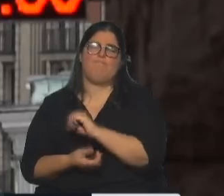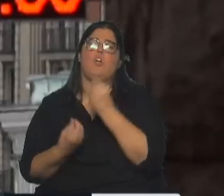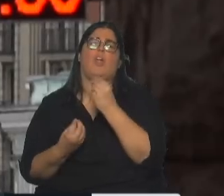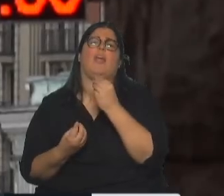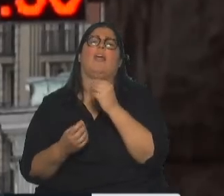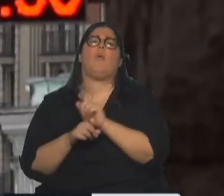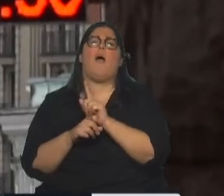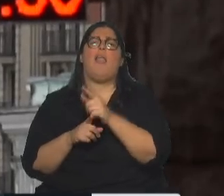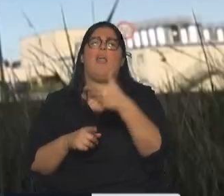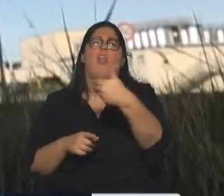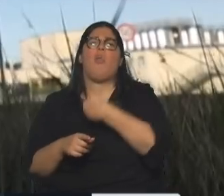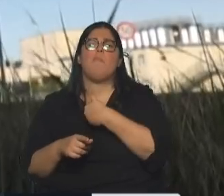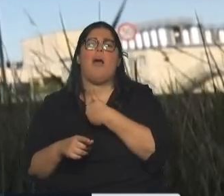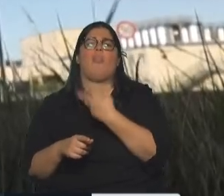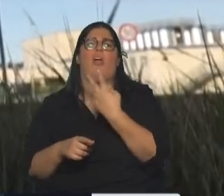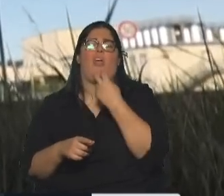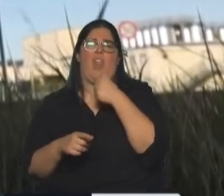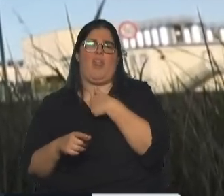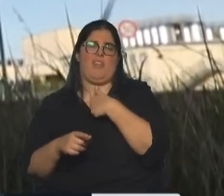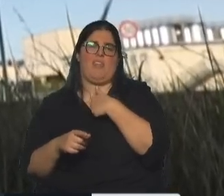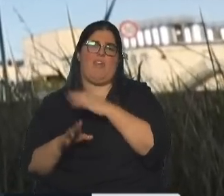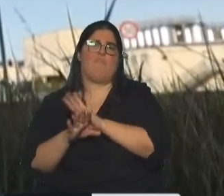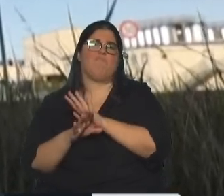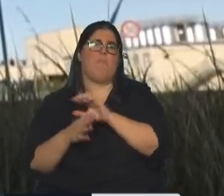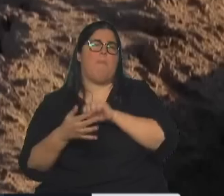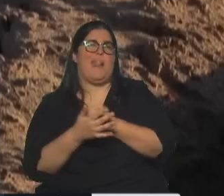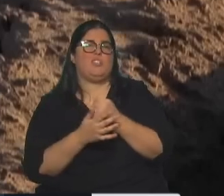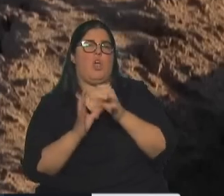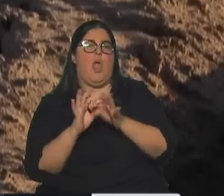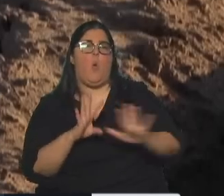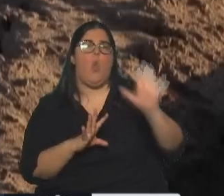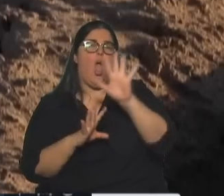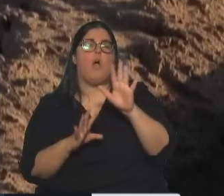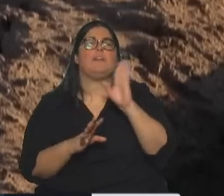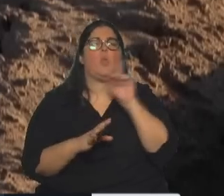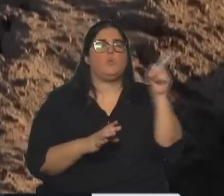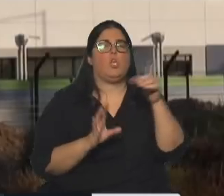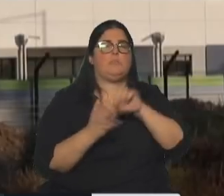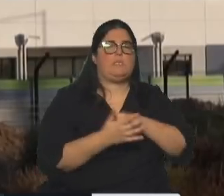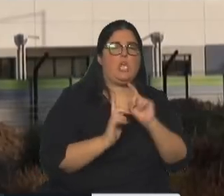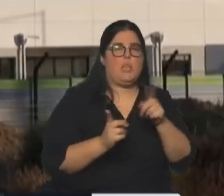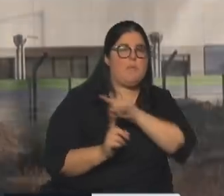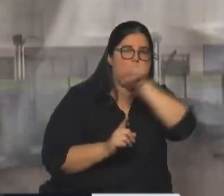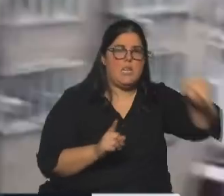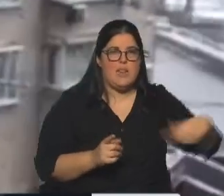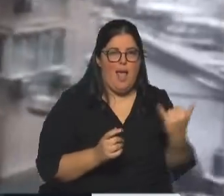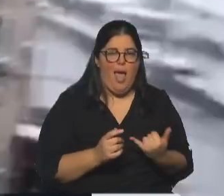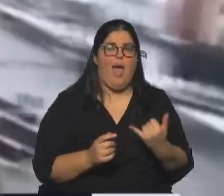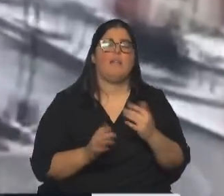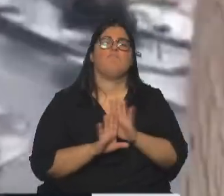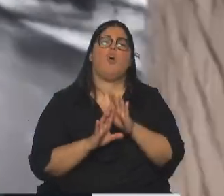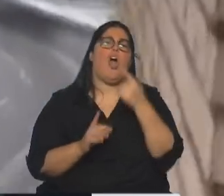derivada de la demanda de energía rusa que presiona a Europa e indirectamente a Estados Unidos. Un juego de